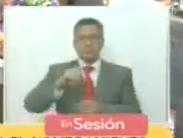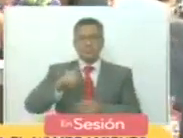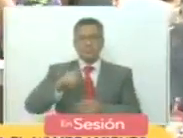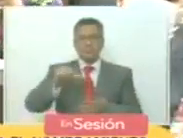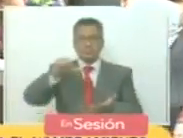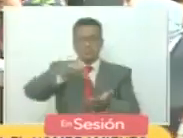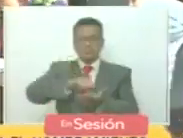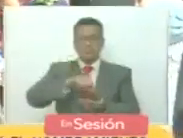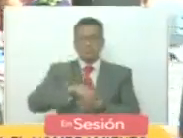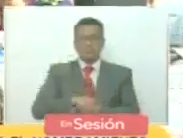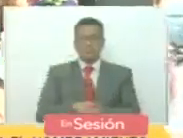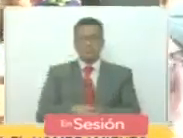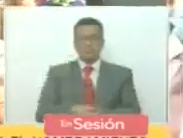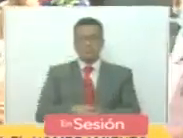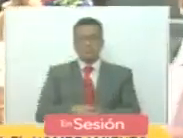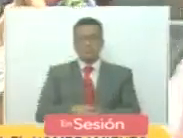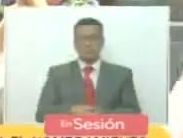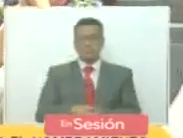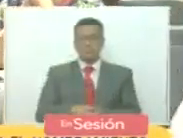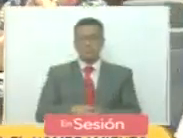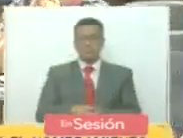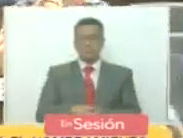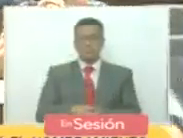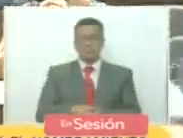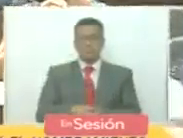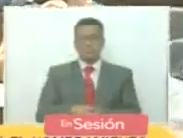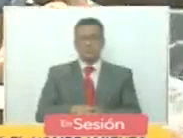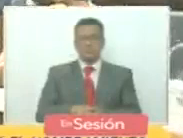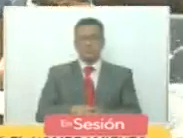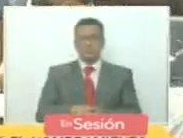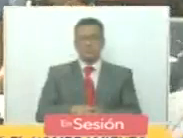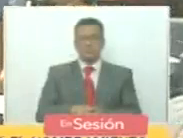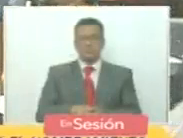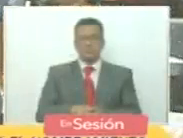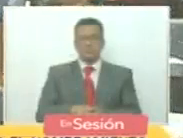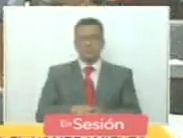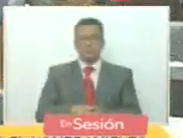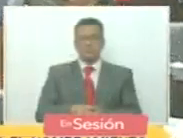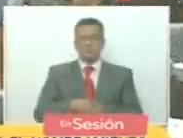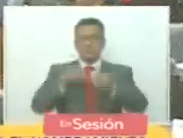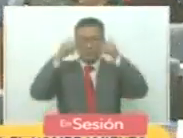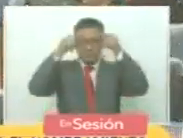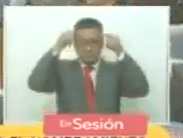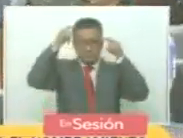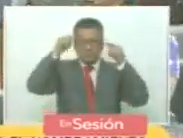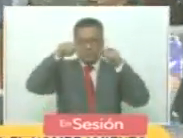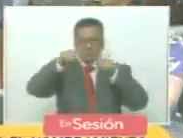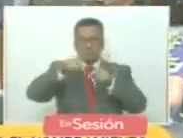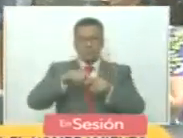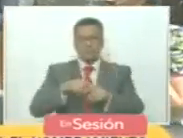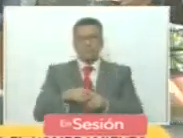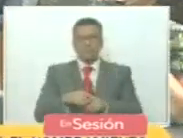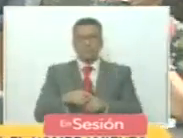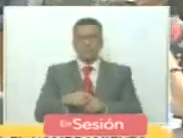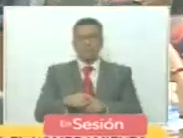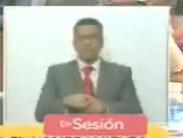Irán, con quien el comandante Hugo Rafael Chávez Frías